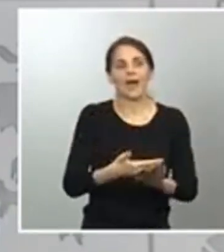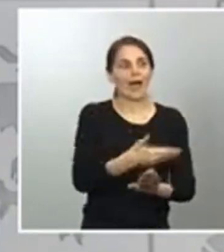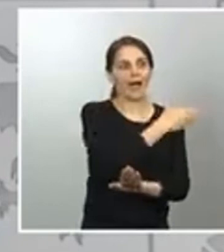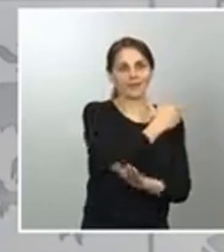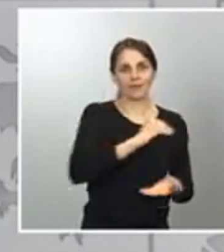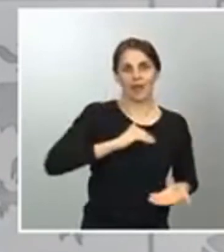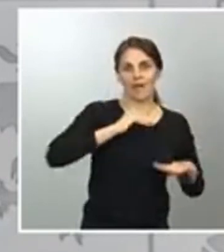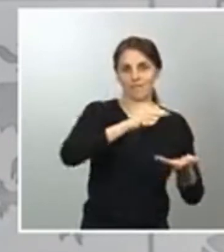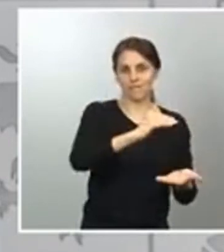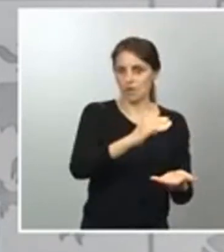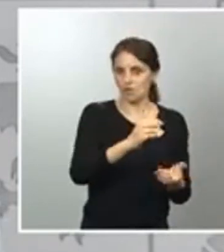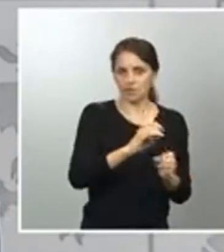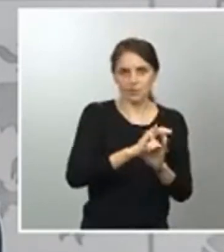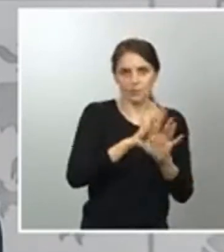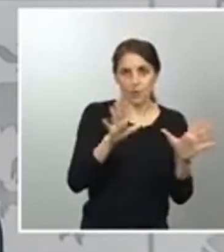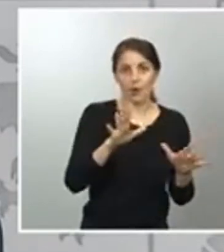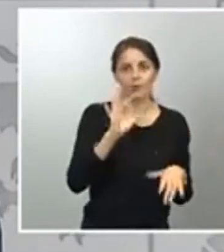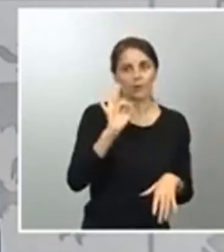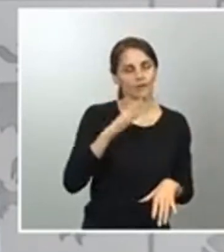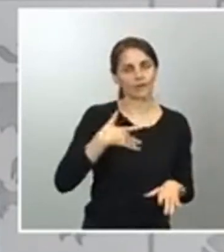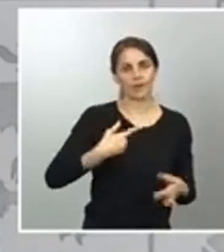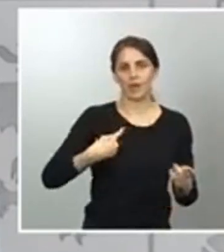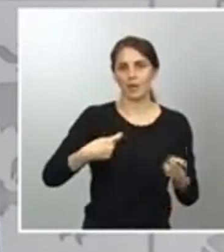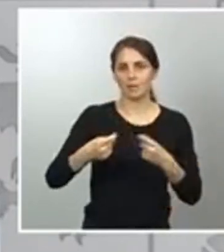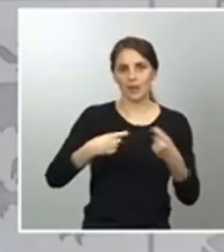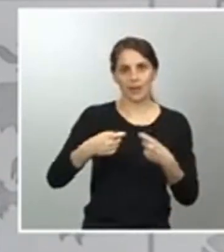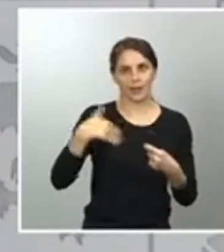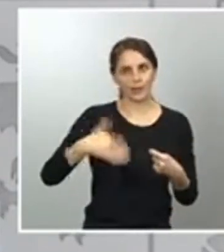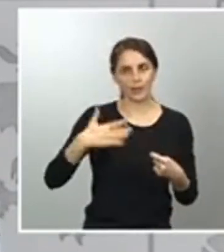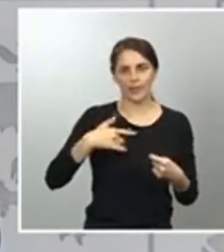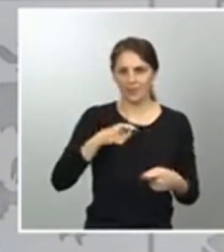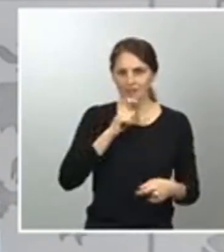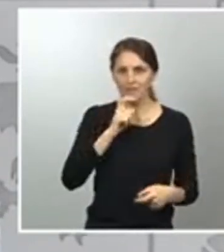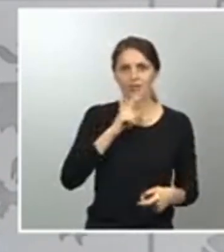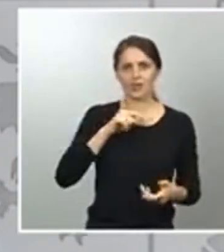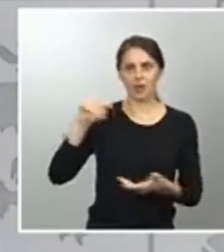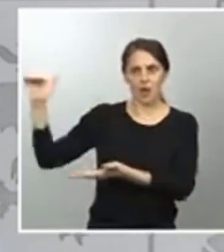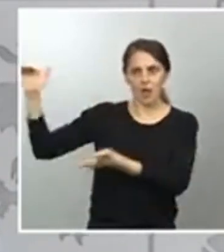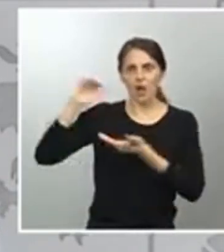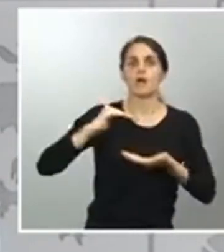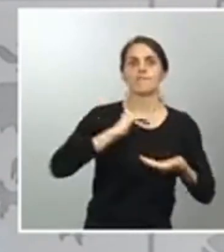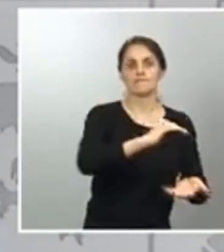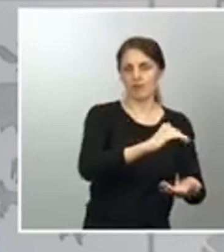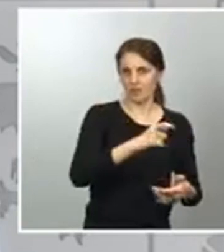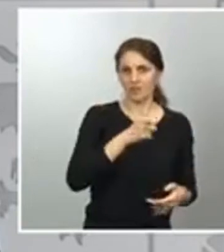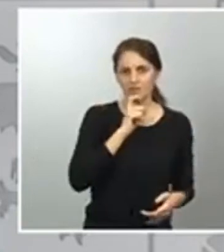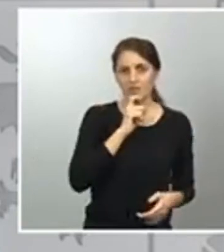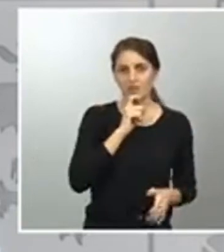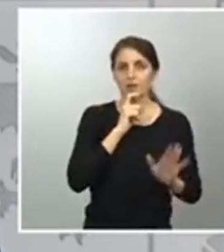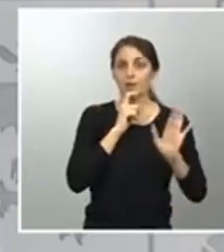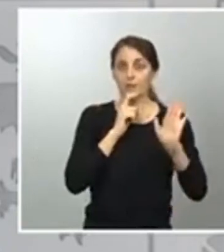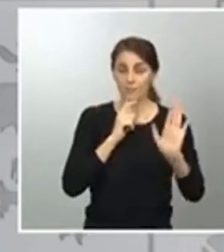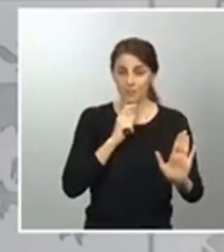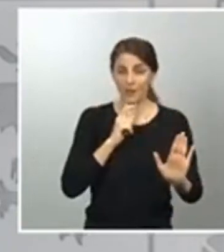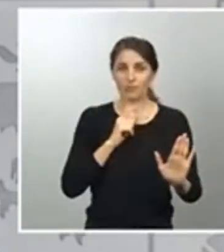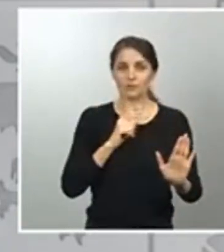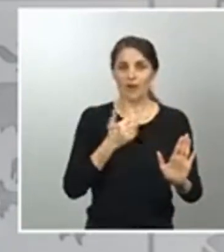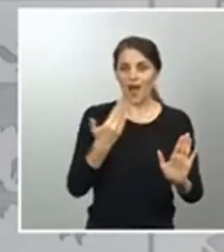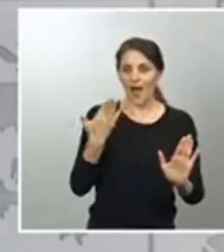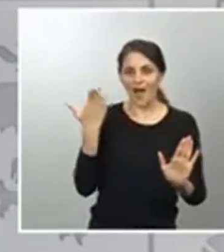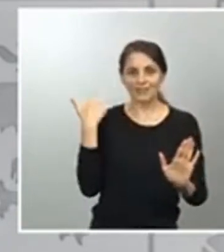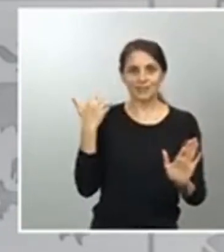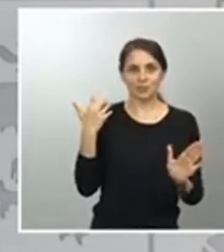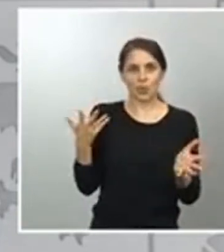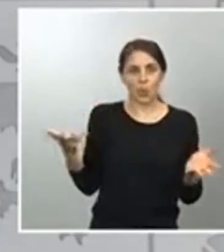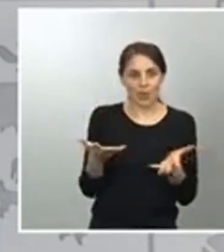tan intenso y tan tensionado como el que hemos visto a nivel internacional, pero desde luego creo que lo que antes era una urgencia, pues hoy,